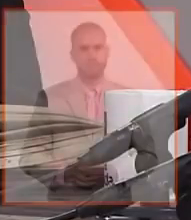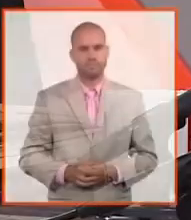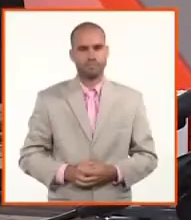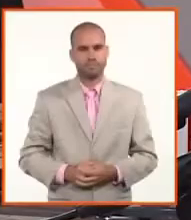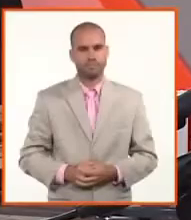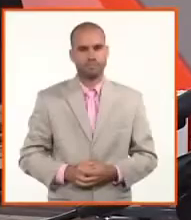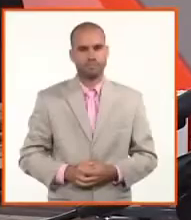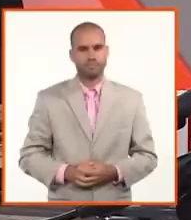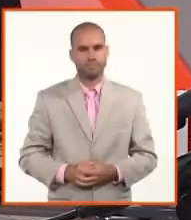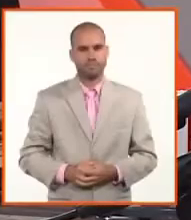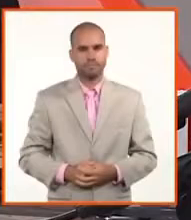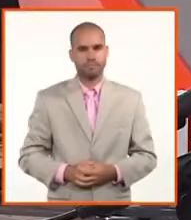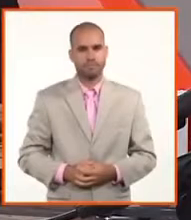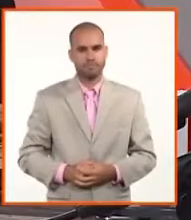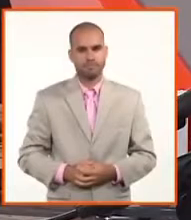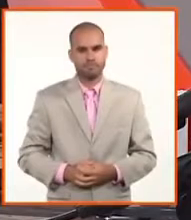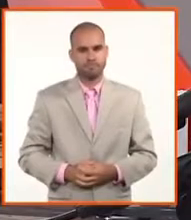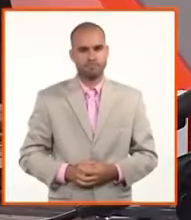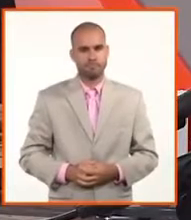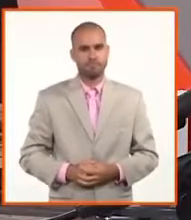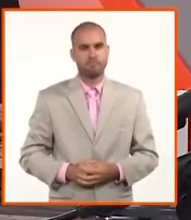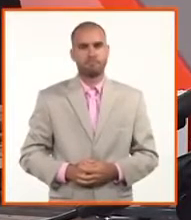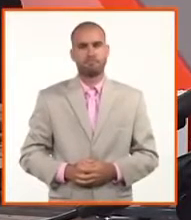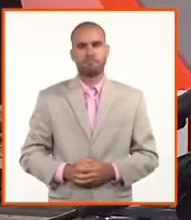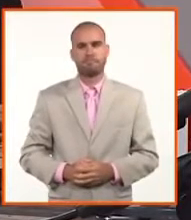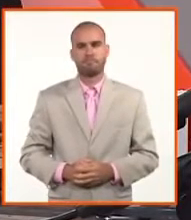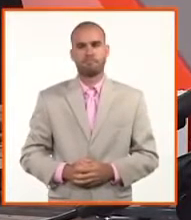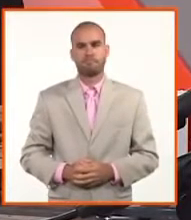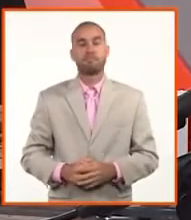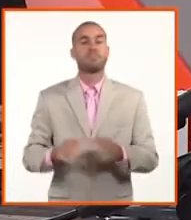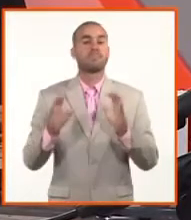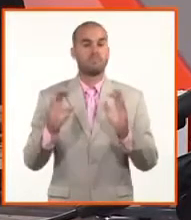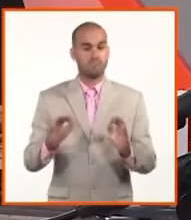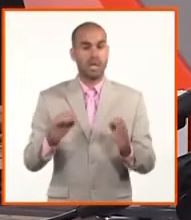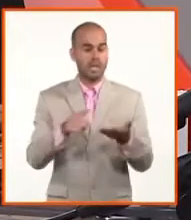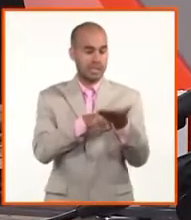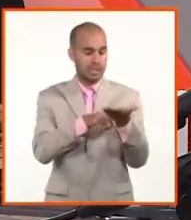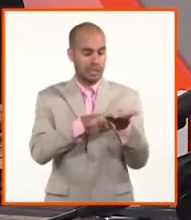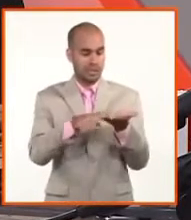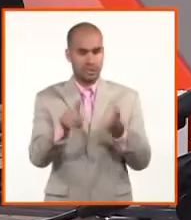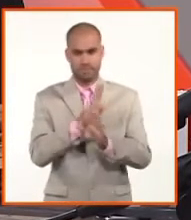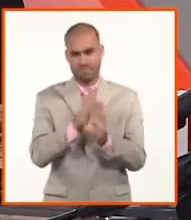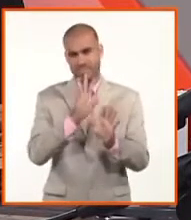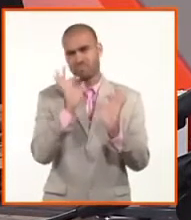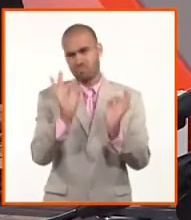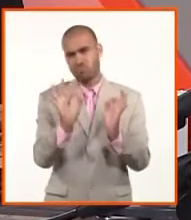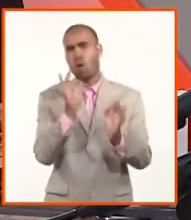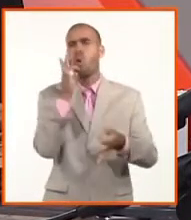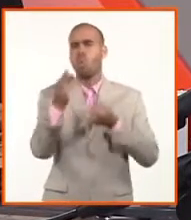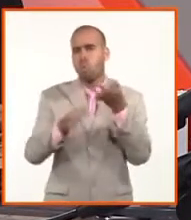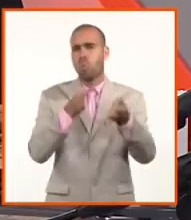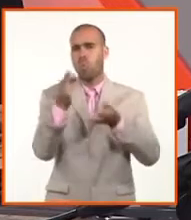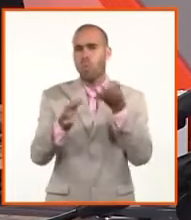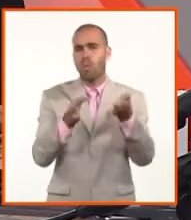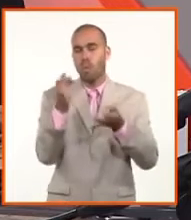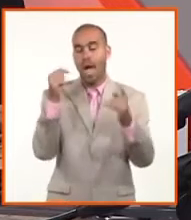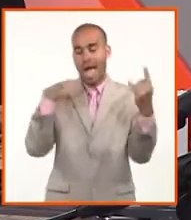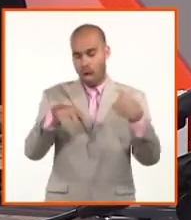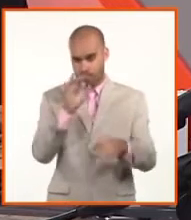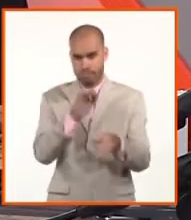Bueno, y por supuesto, como en nuestras emisiones de esta semana, actualizamos al principio de esta mesa redonda la